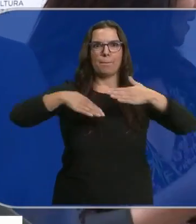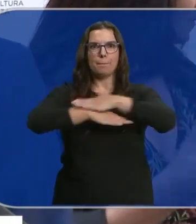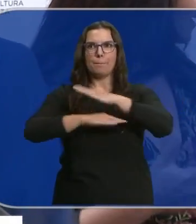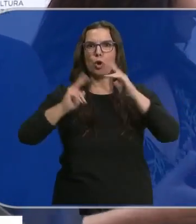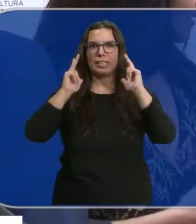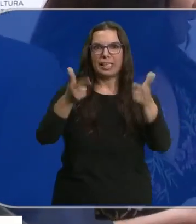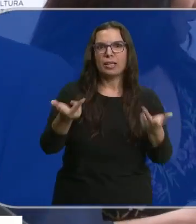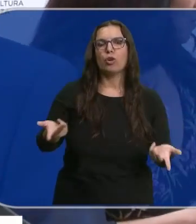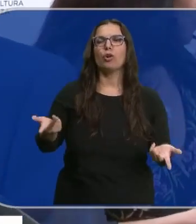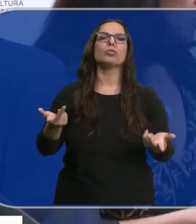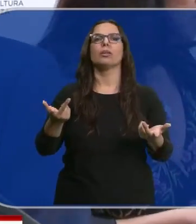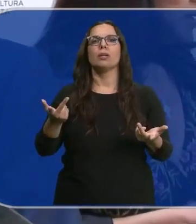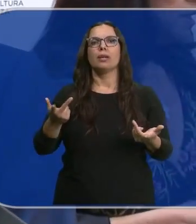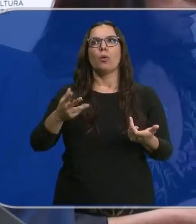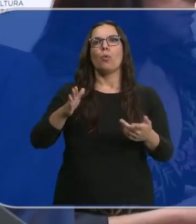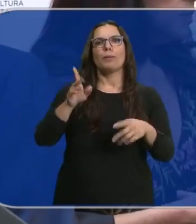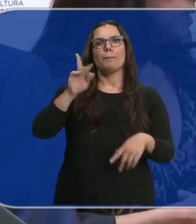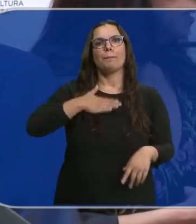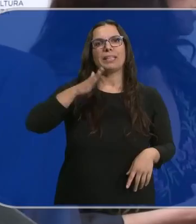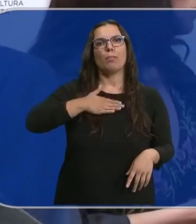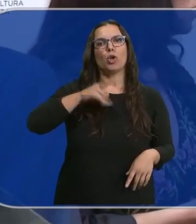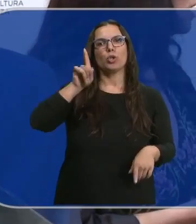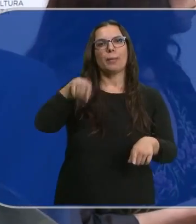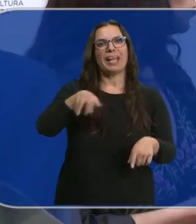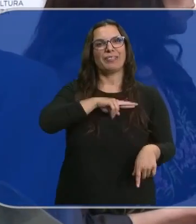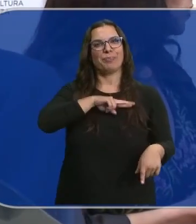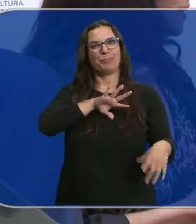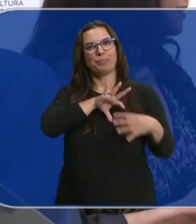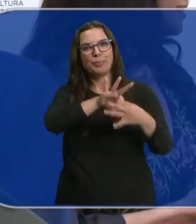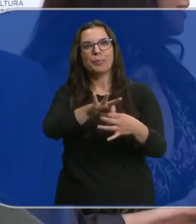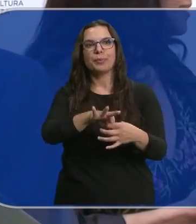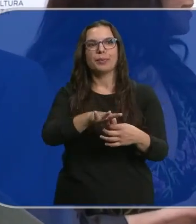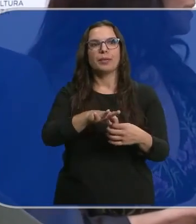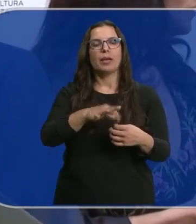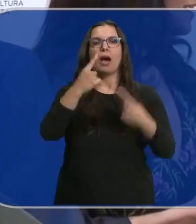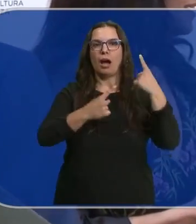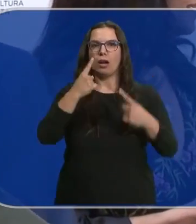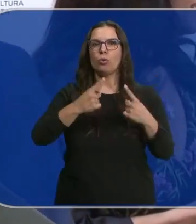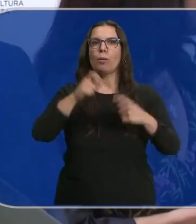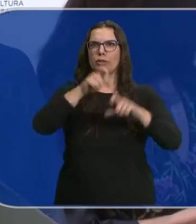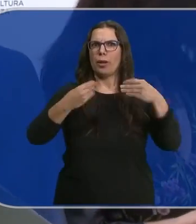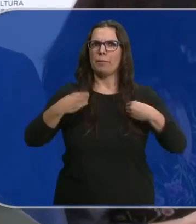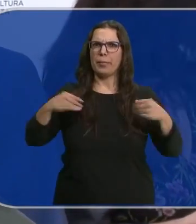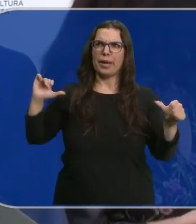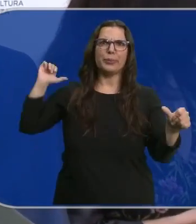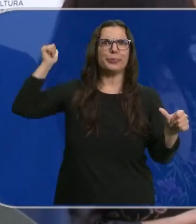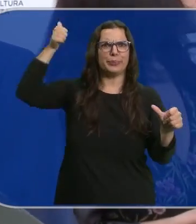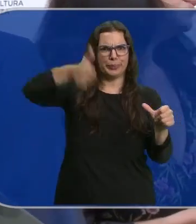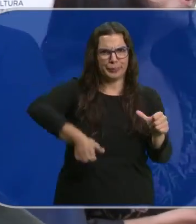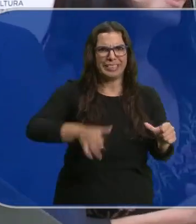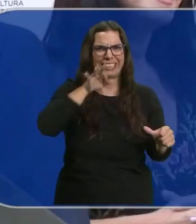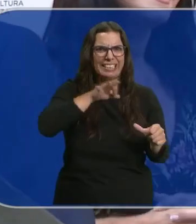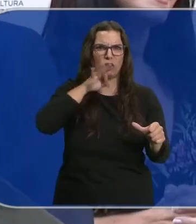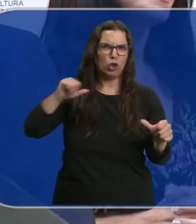a grandes bienes muebles, un patrimonio espiritual. Tenemos de tener en cuenta que muchos de estos edificios son edificios habitados desde tiempos, en muchos casos,